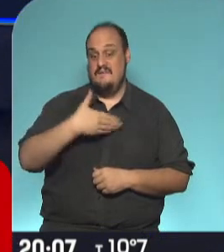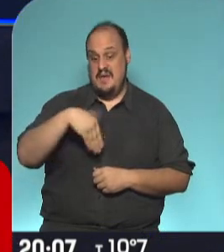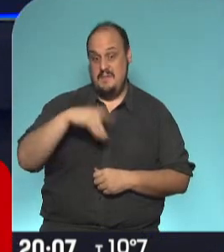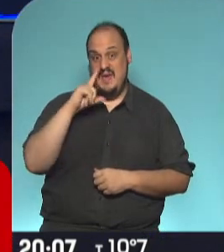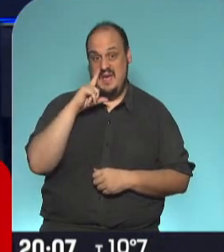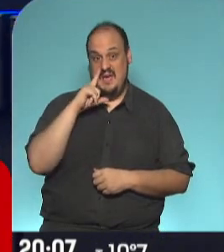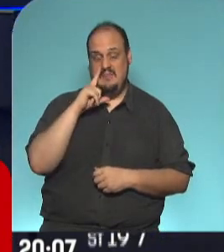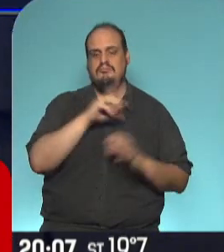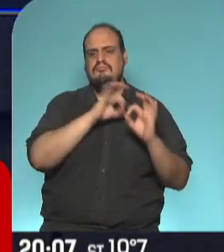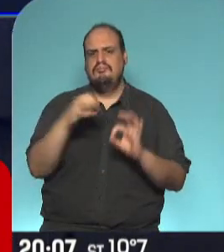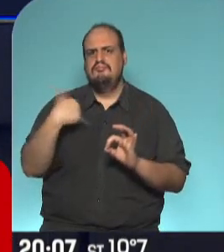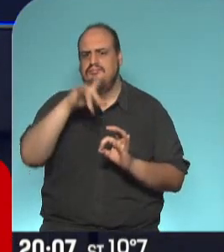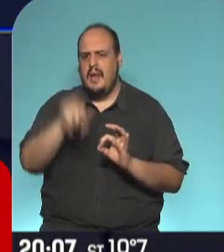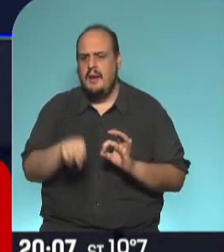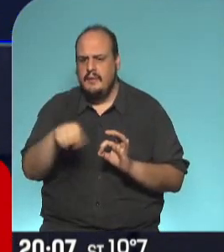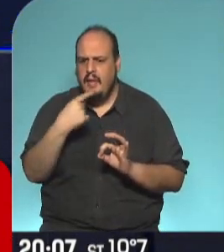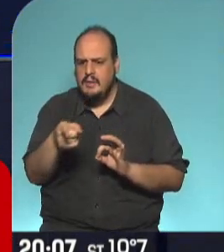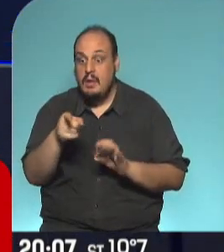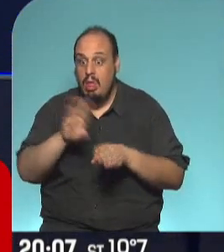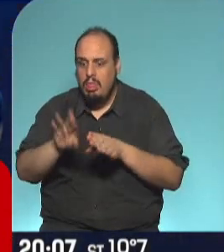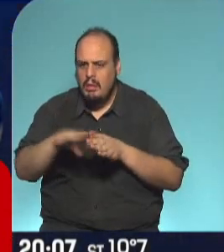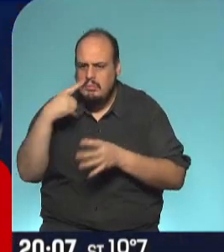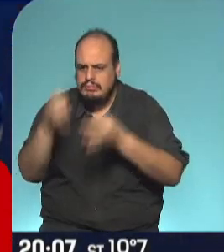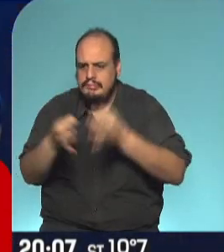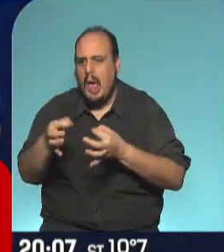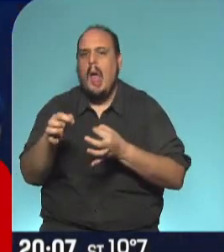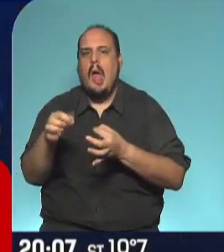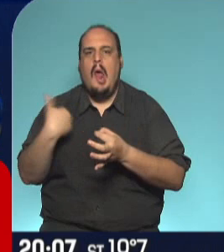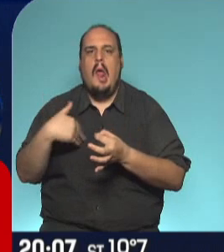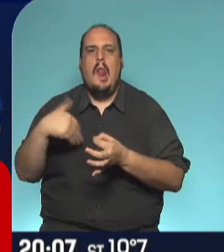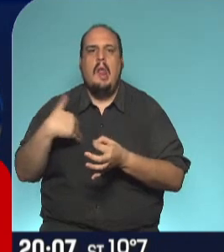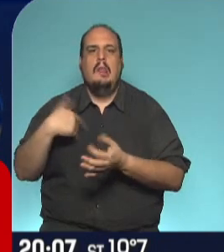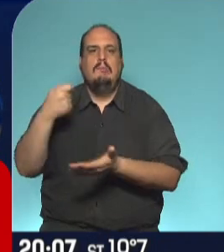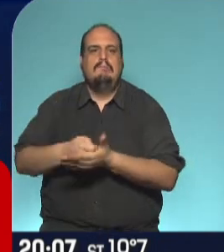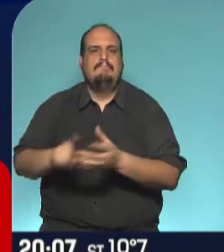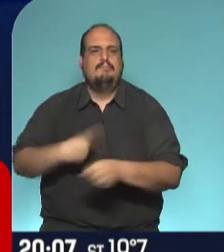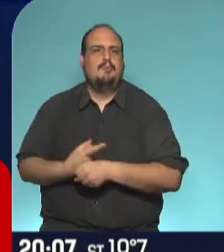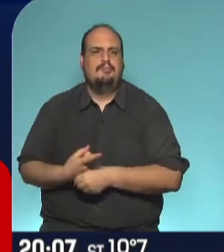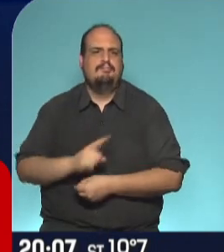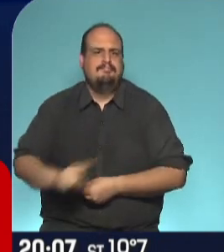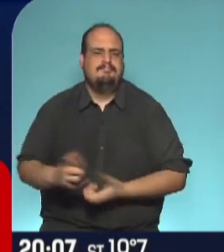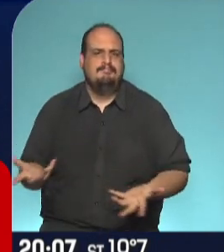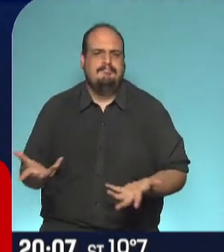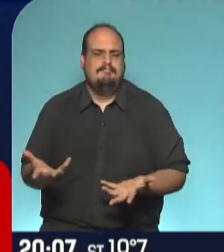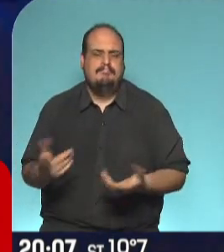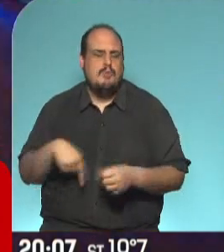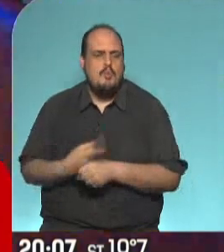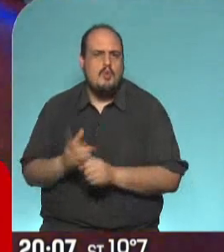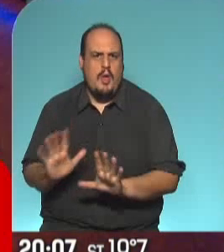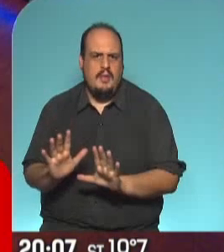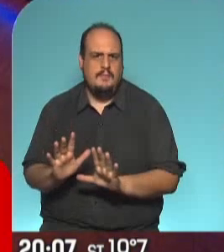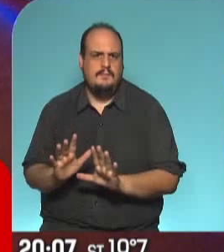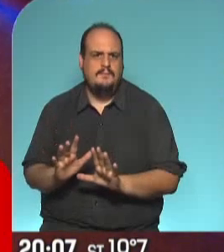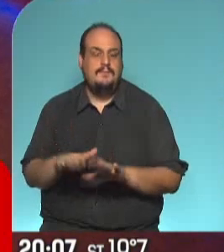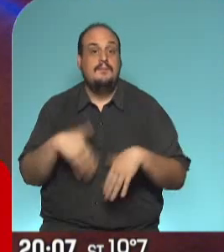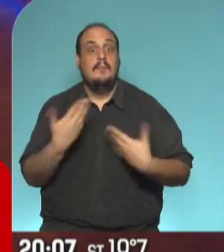a la Argentina y dice que la deuda tal y como estaba era insostenible. La deuda argentina, así para pagar, era insostenible. Entonces